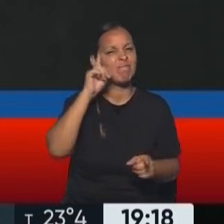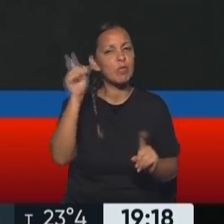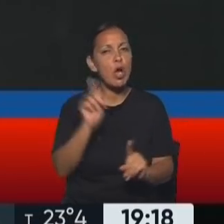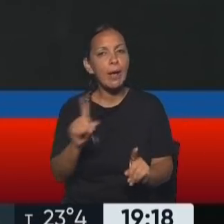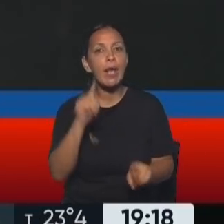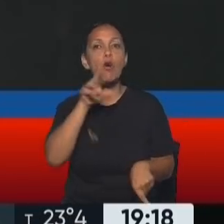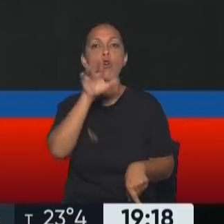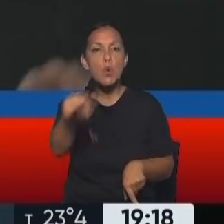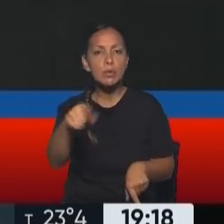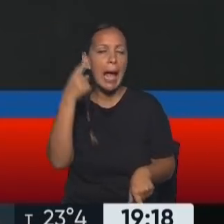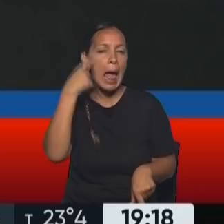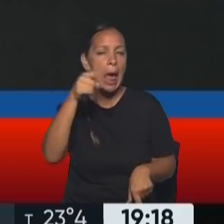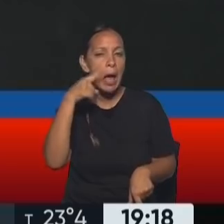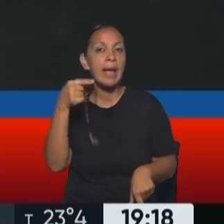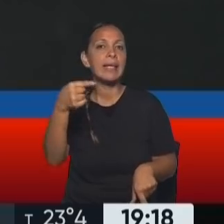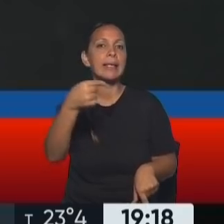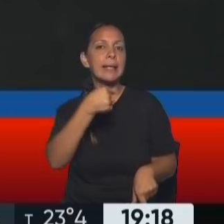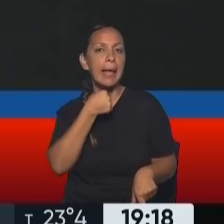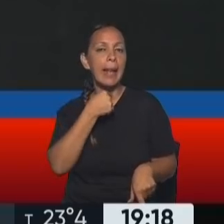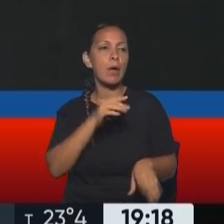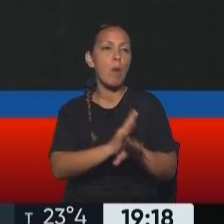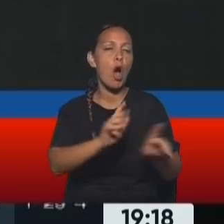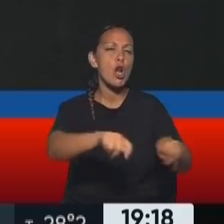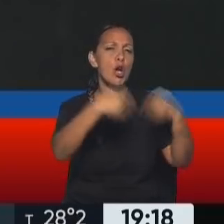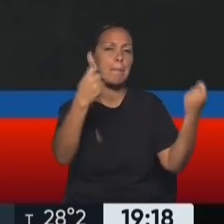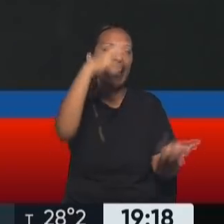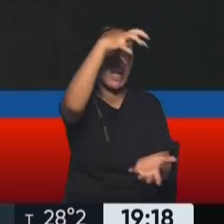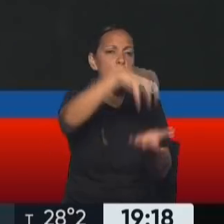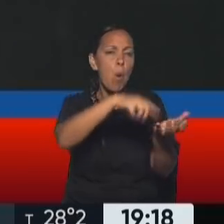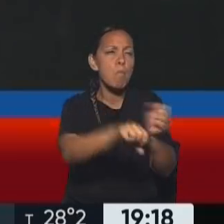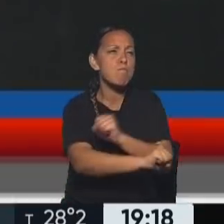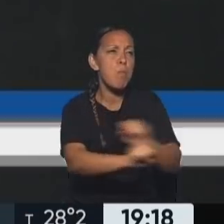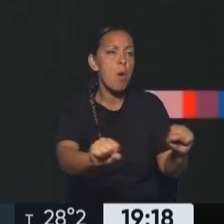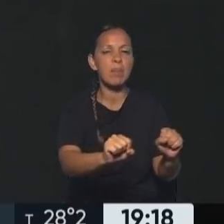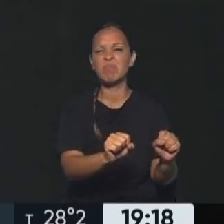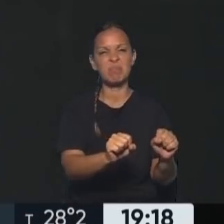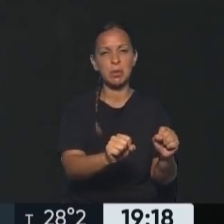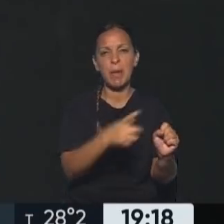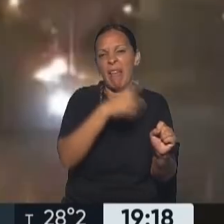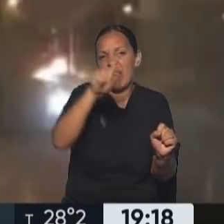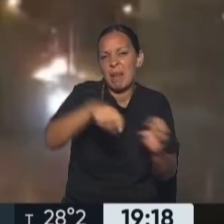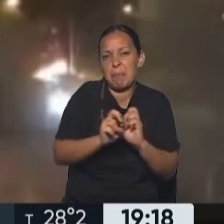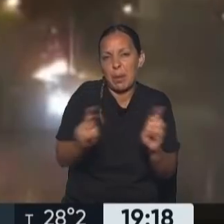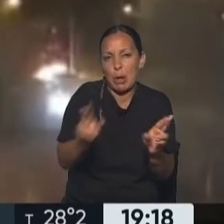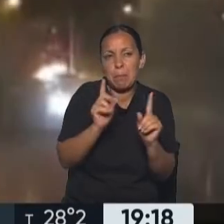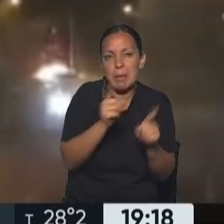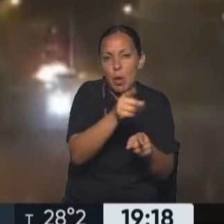la intención de romper la contención del reactor. No tiene sentido, no, tiene más perjuicios que beneficios para la propia Rusia incluso.